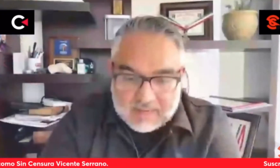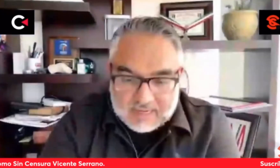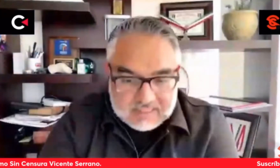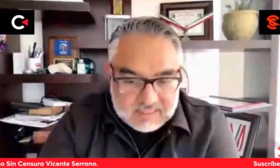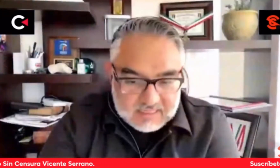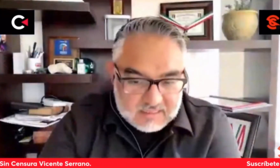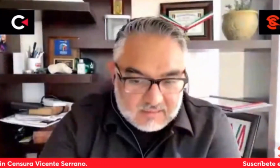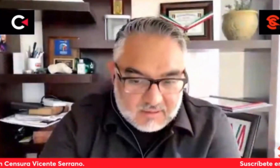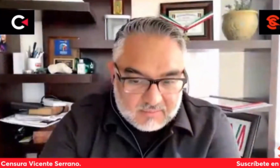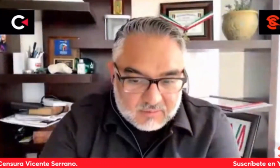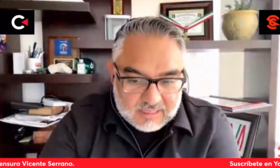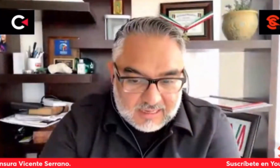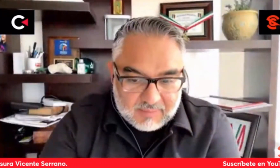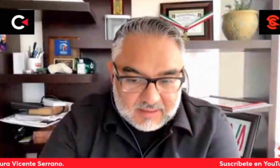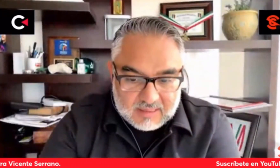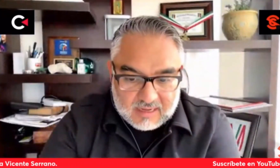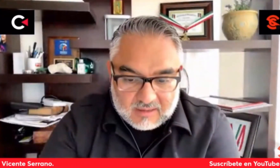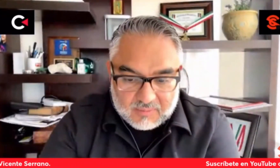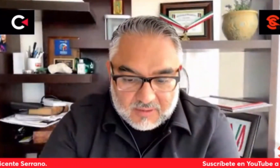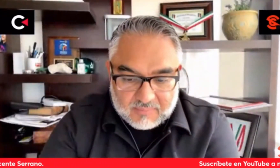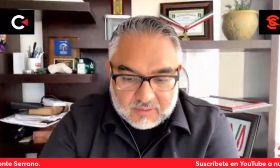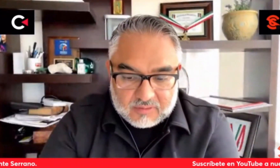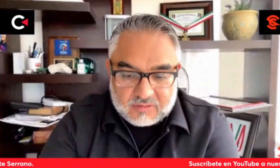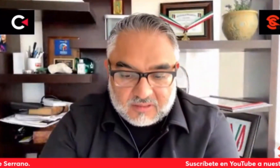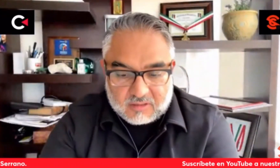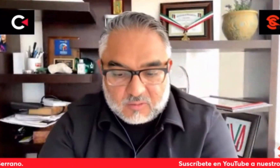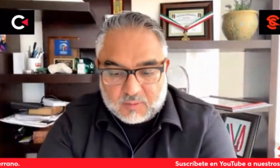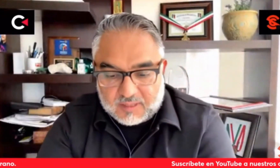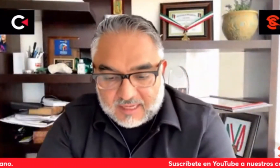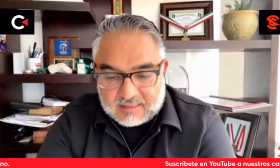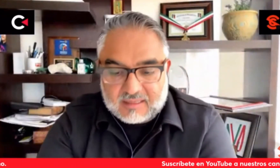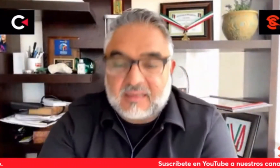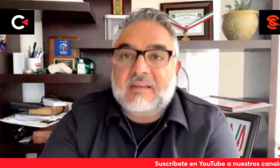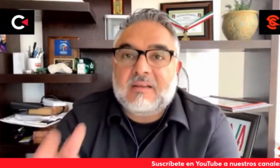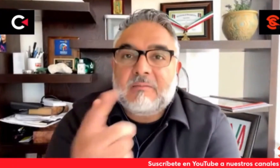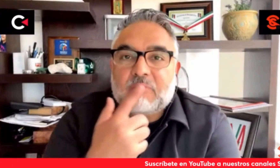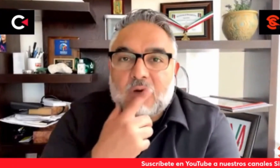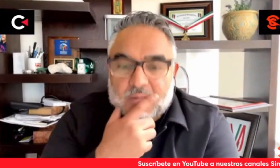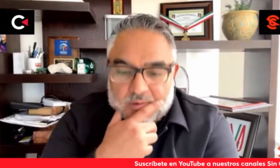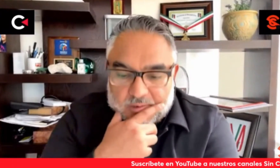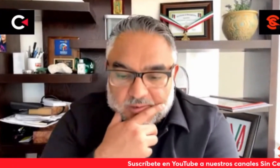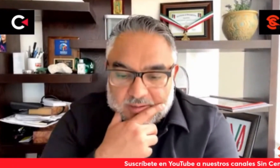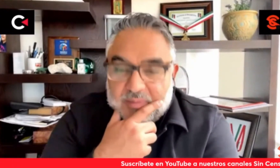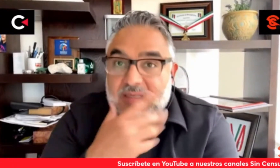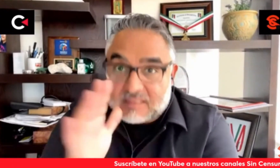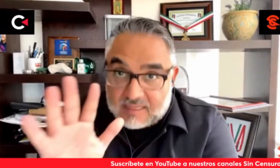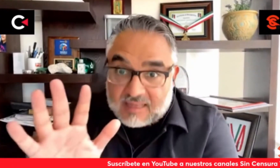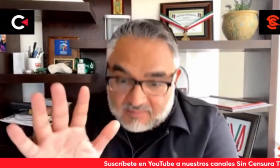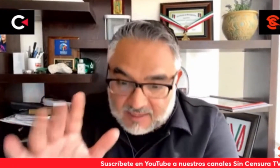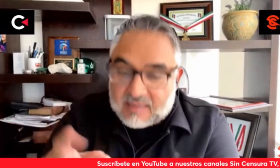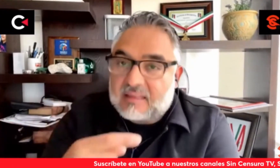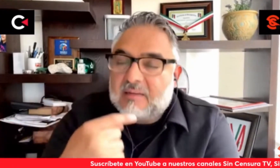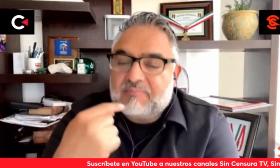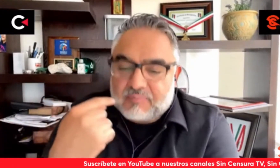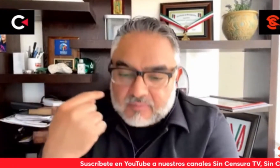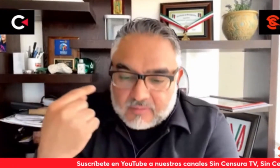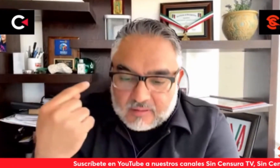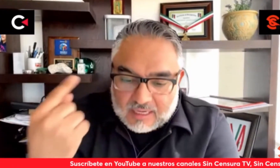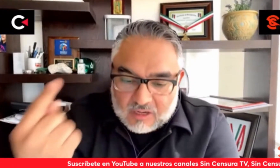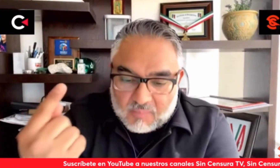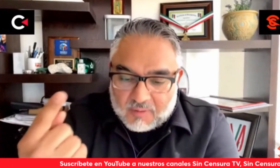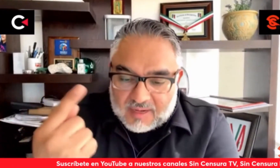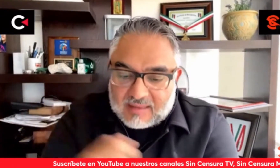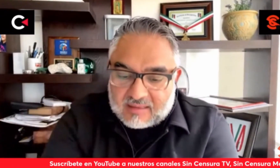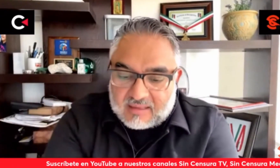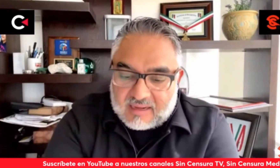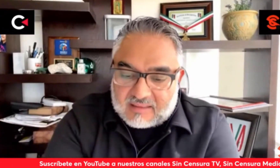Si te parece, Nancy, vamos a pedirle al equipo de producción que nos proyecte cómo el presidente advierte